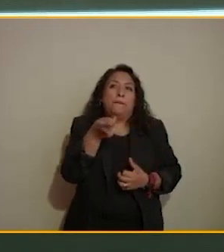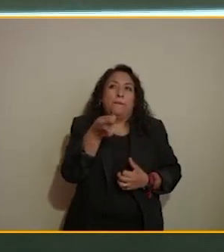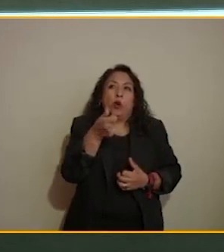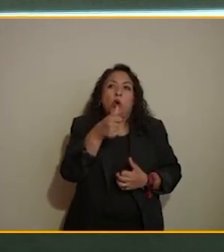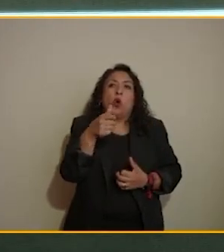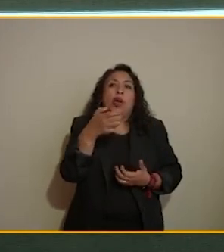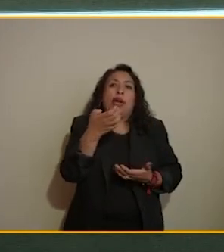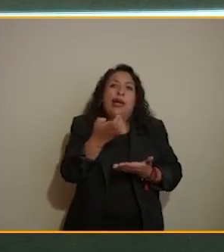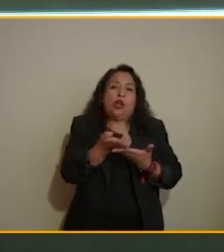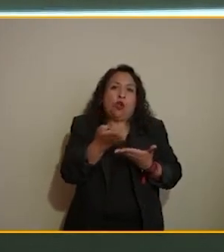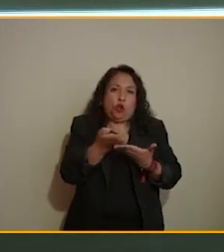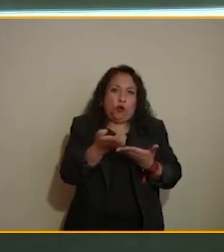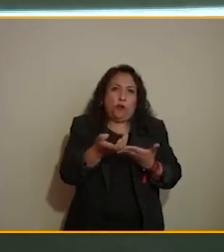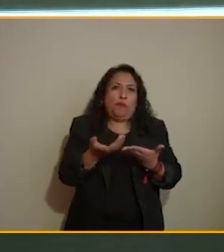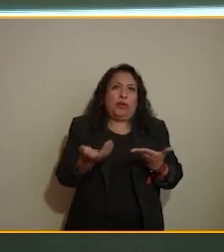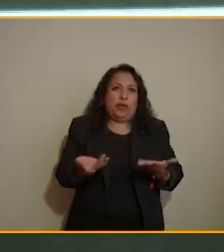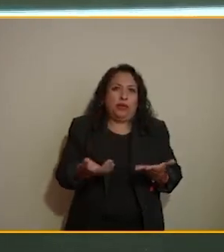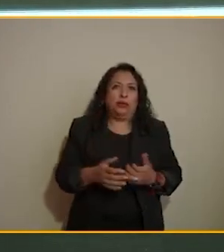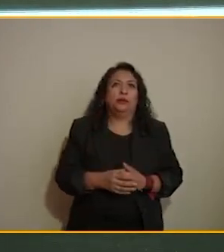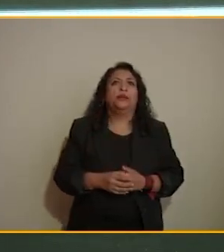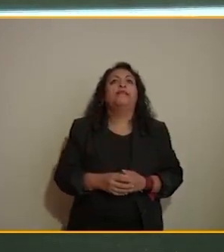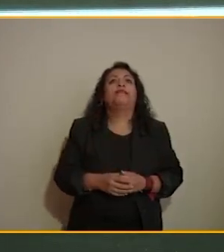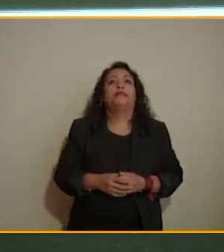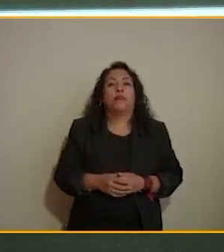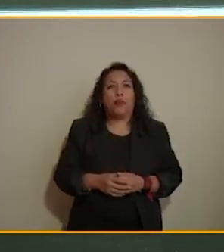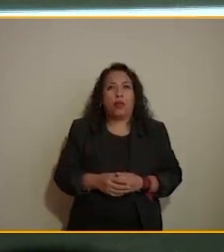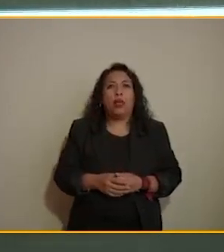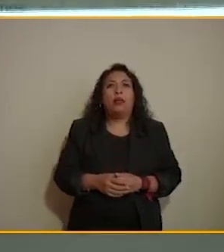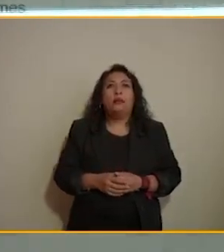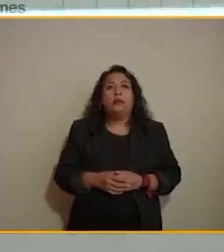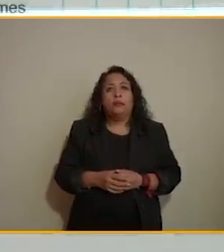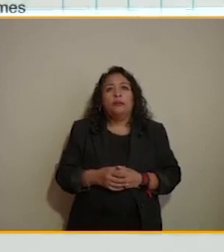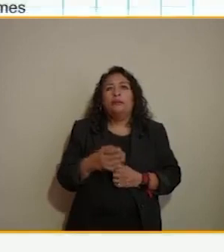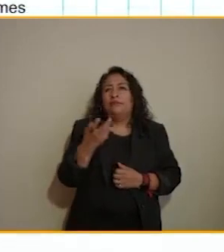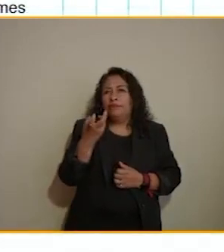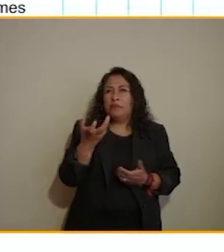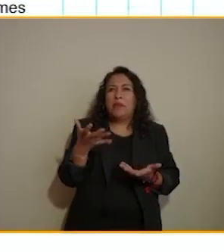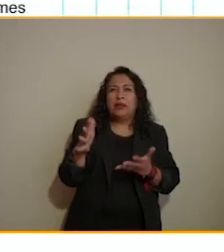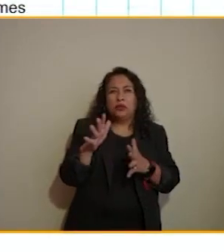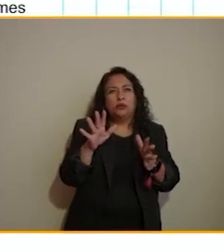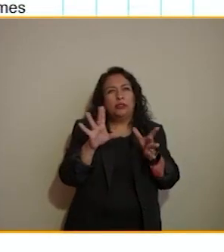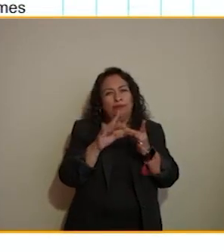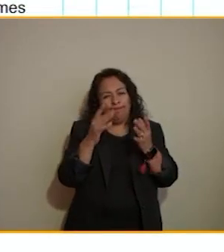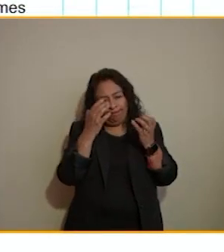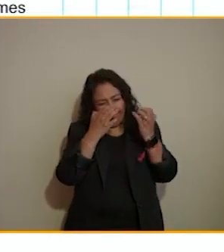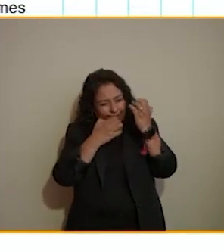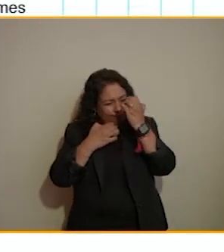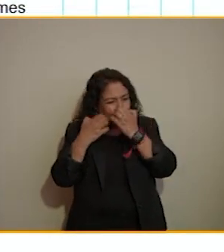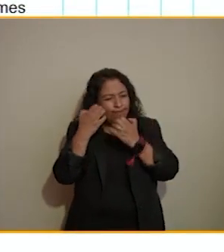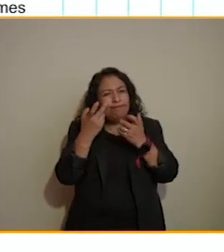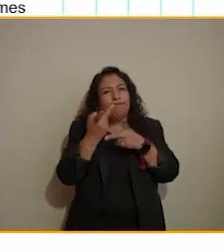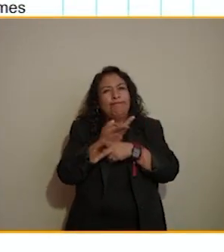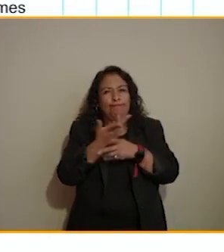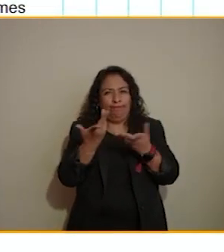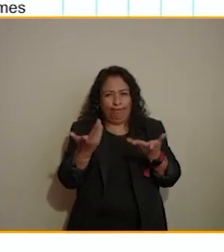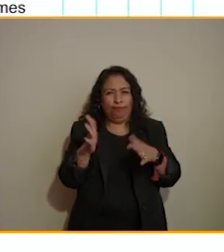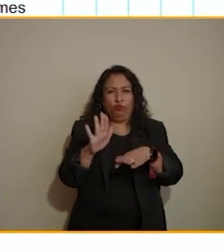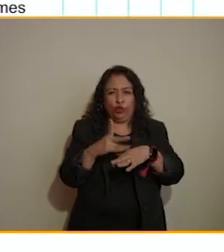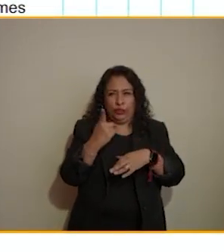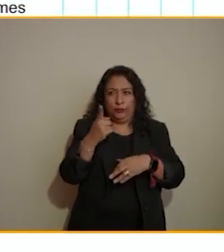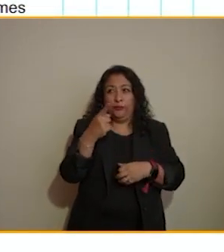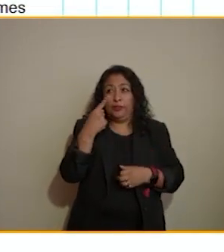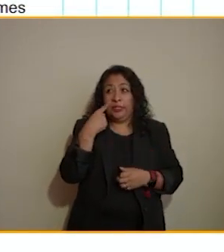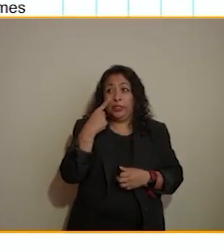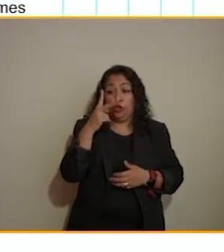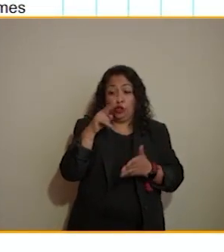las economías. Y justamente aquí viene más o menos el análisis de la situación. En